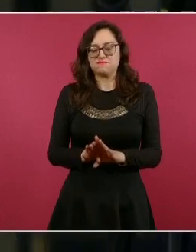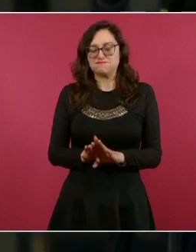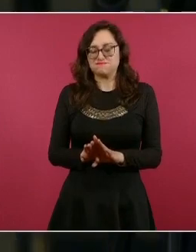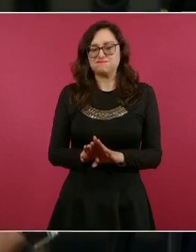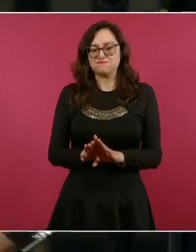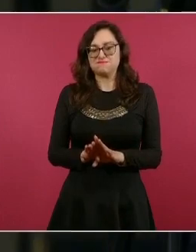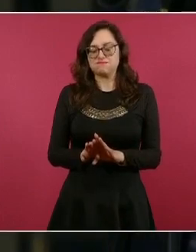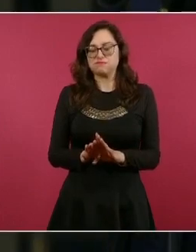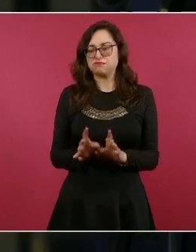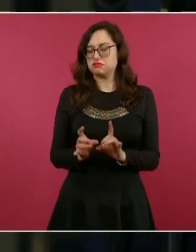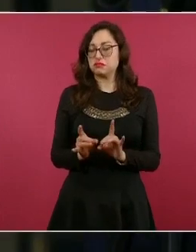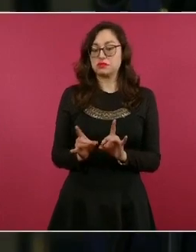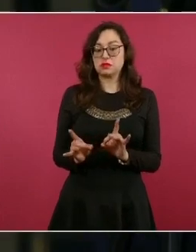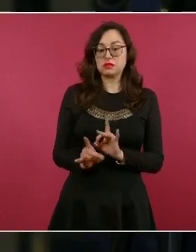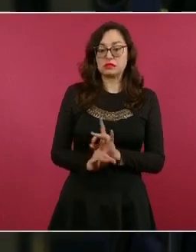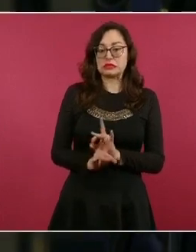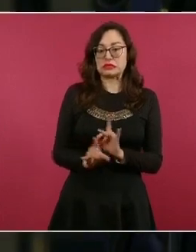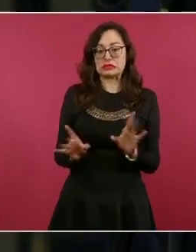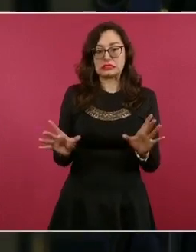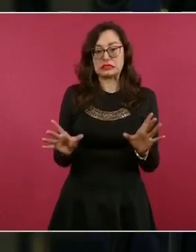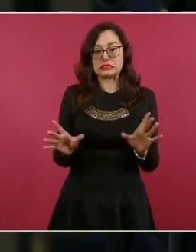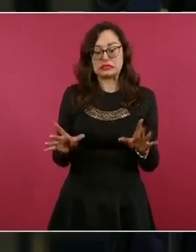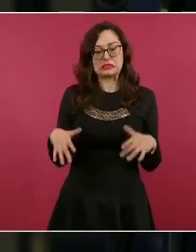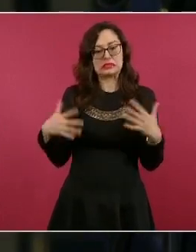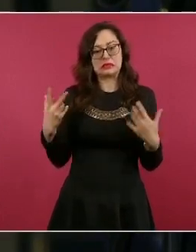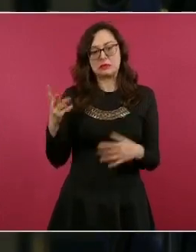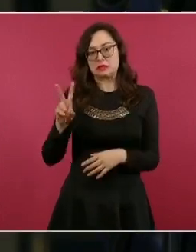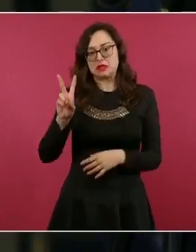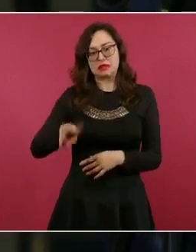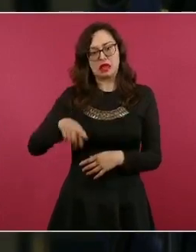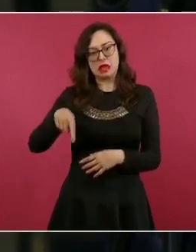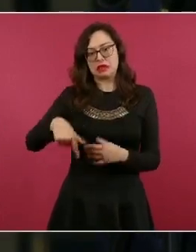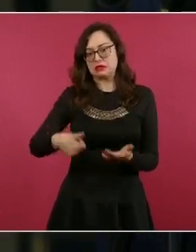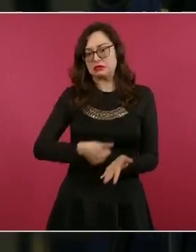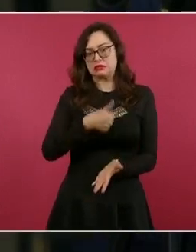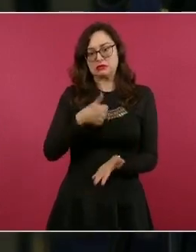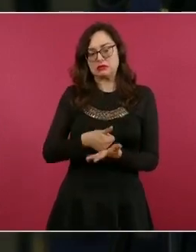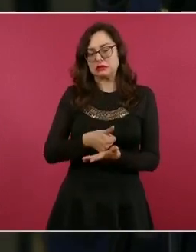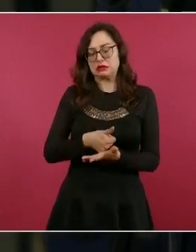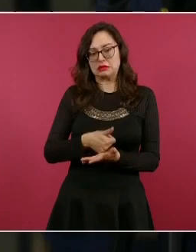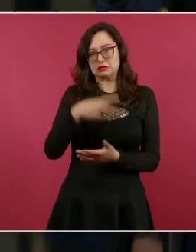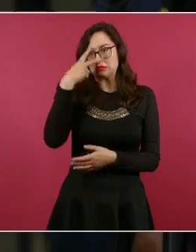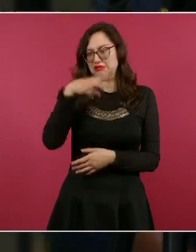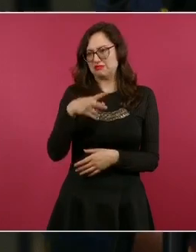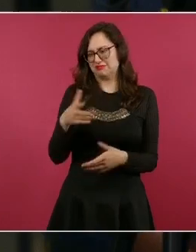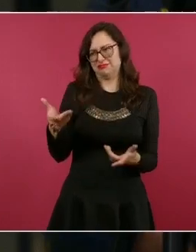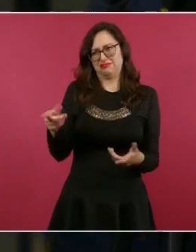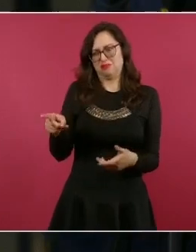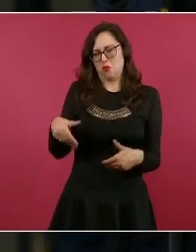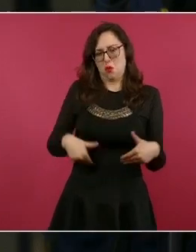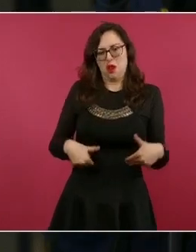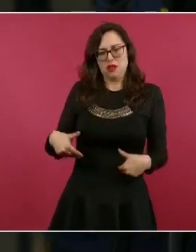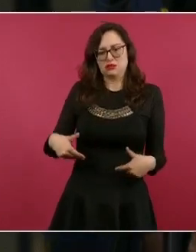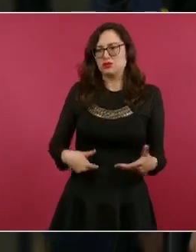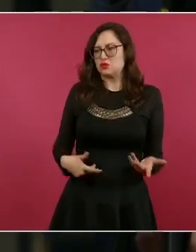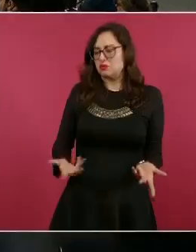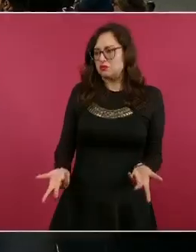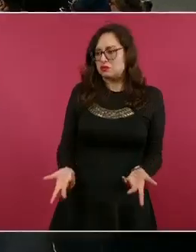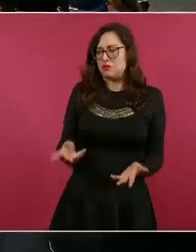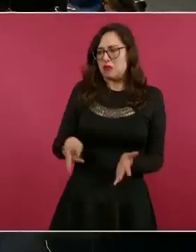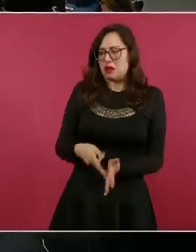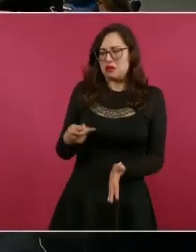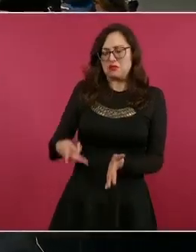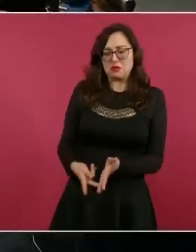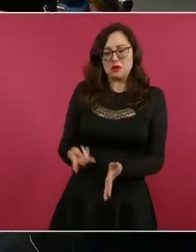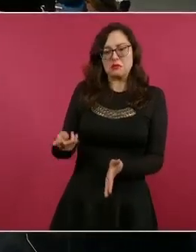y de sucesos que son pues un dolor de cabeza aquí en la Ciudad de México, pues bueno, son sucesos que continúan presentándose.